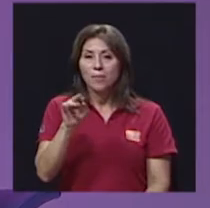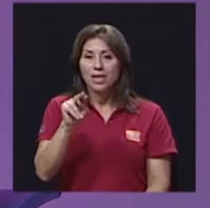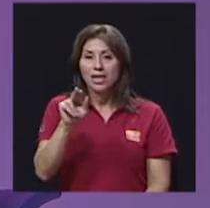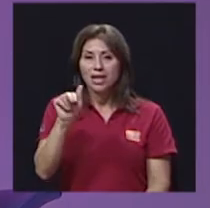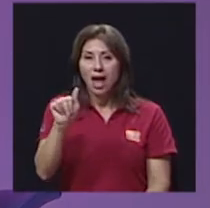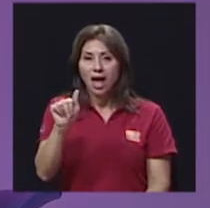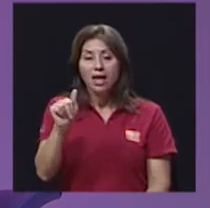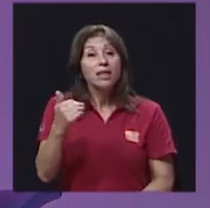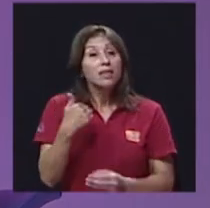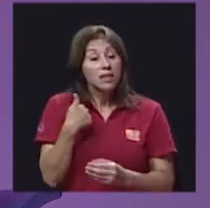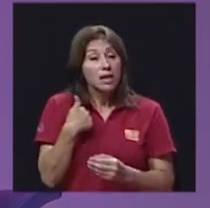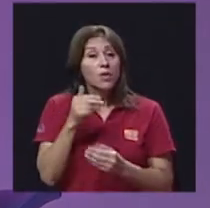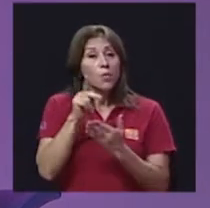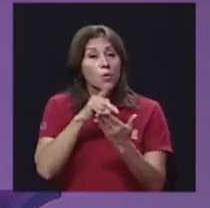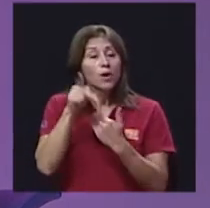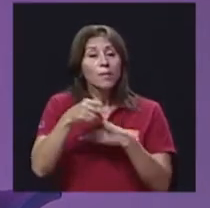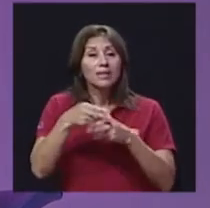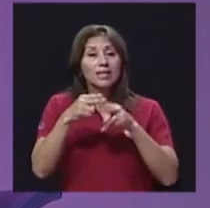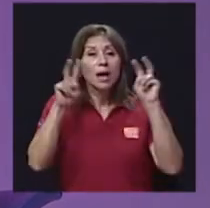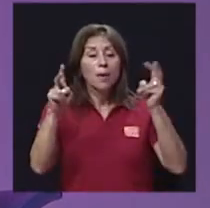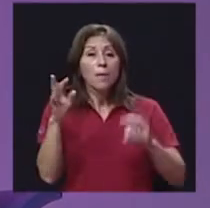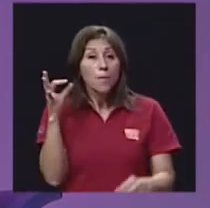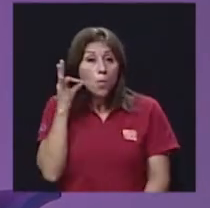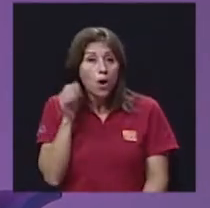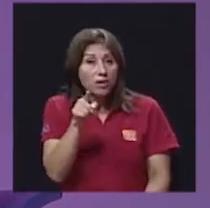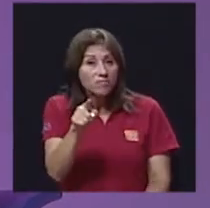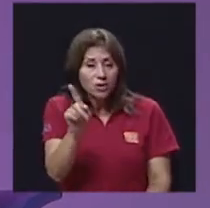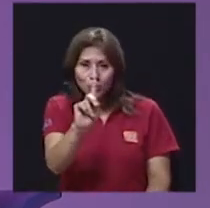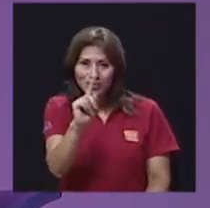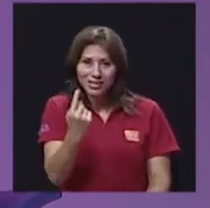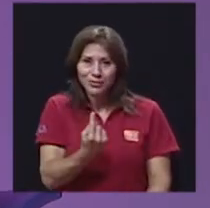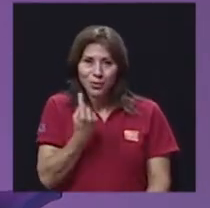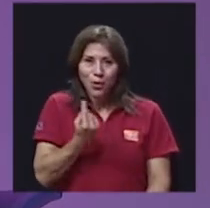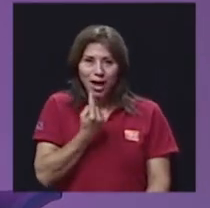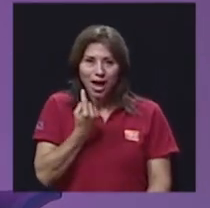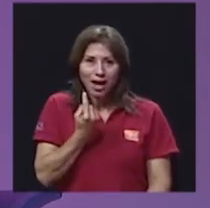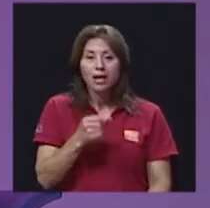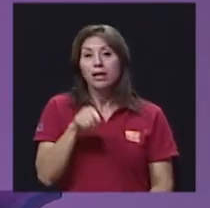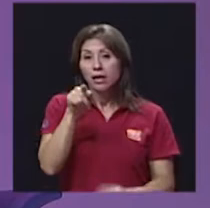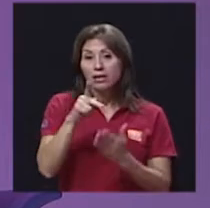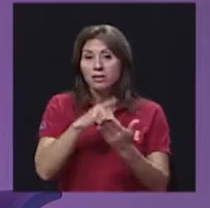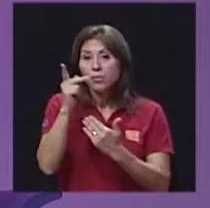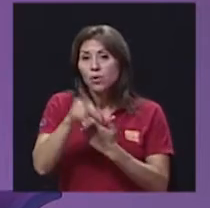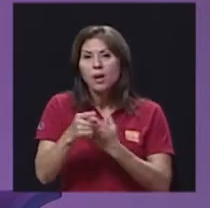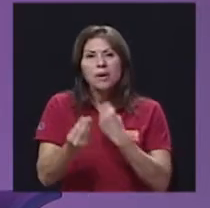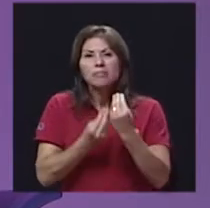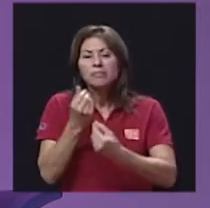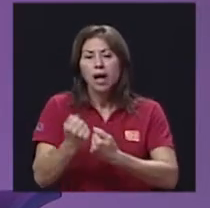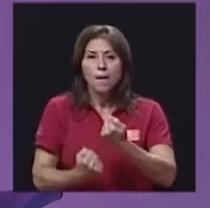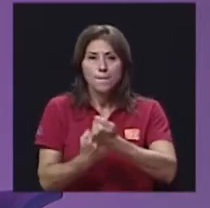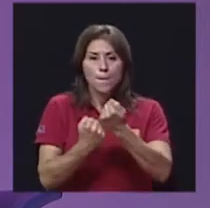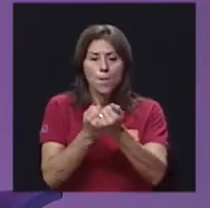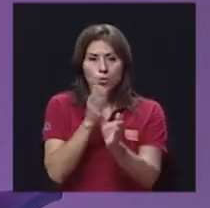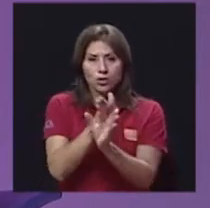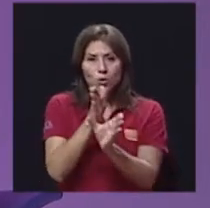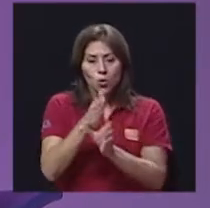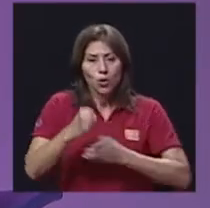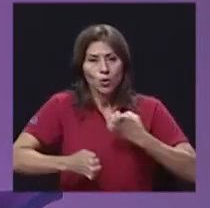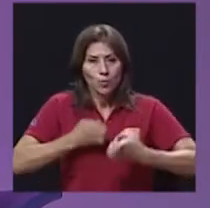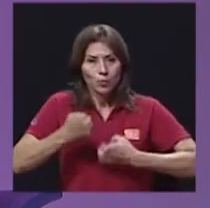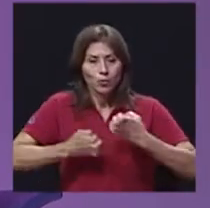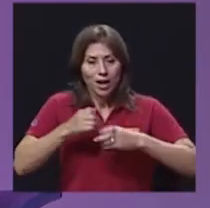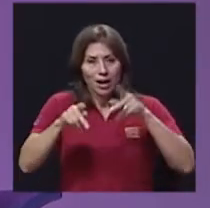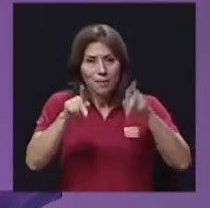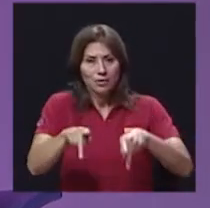Sola. En ese programa la idea es dar apoyo más que todo psicológico y emocional a la